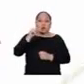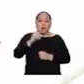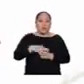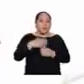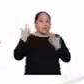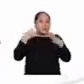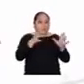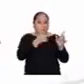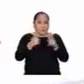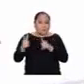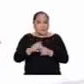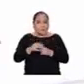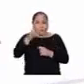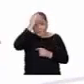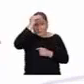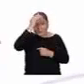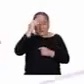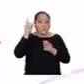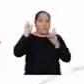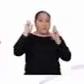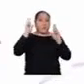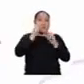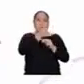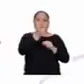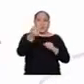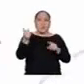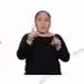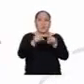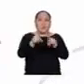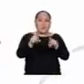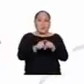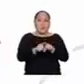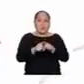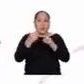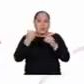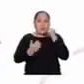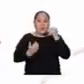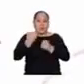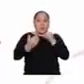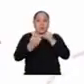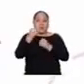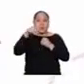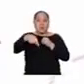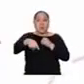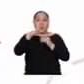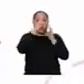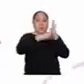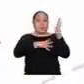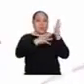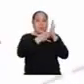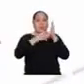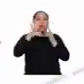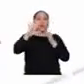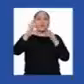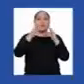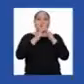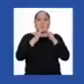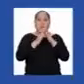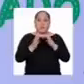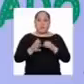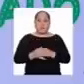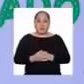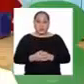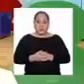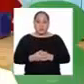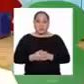chicos, espero que ustedes también hayan desarrollado esta tabla desde sus casas.